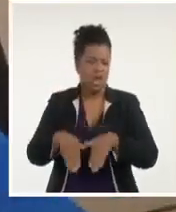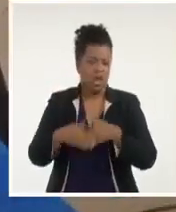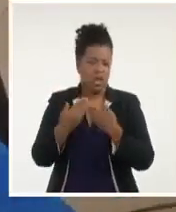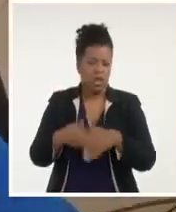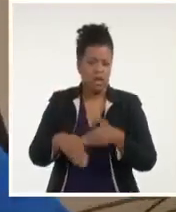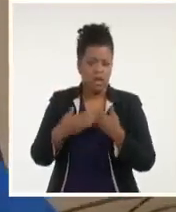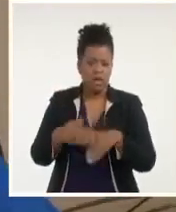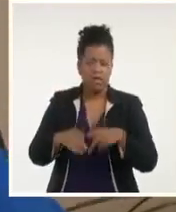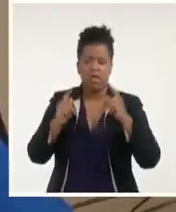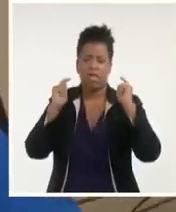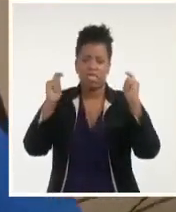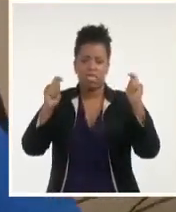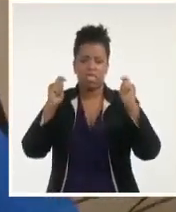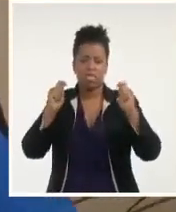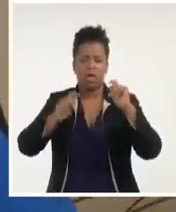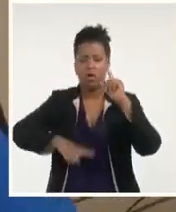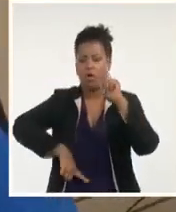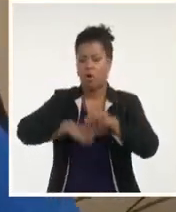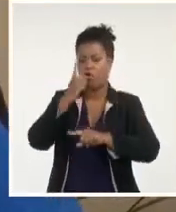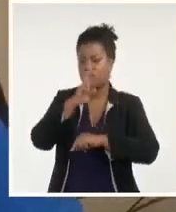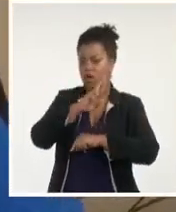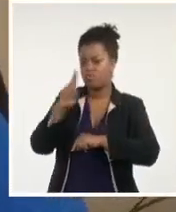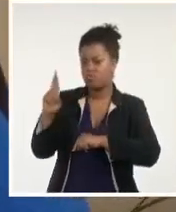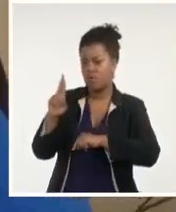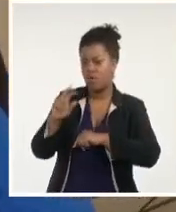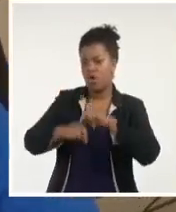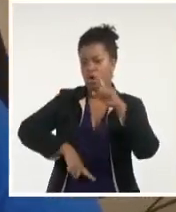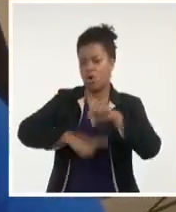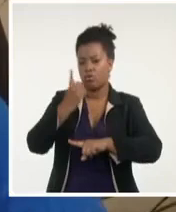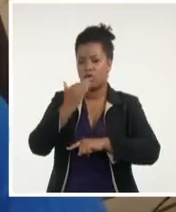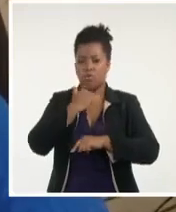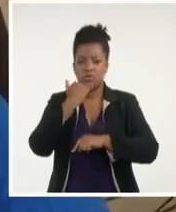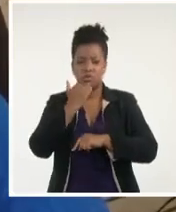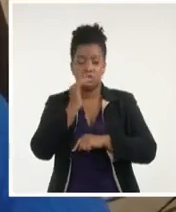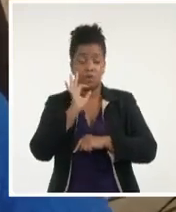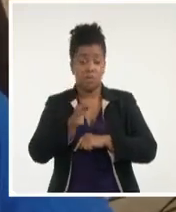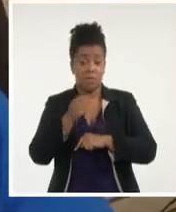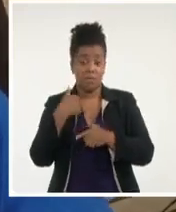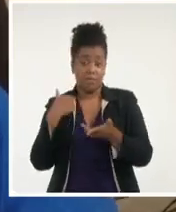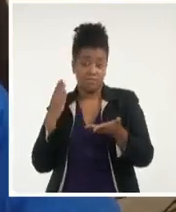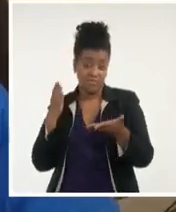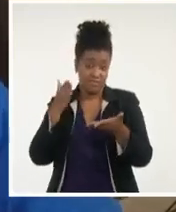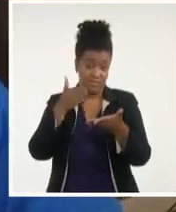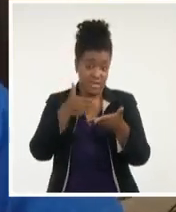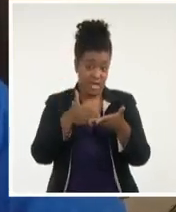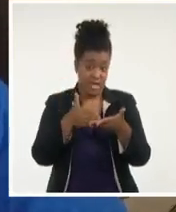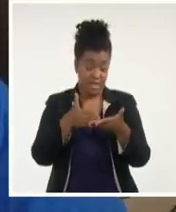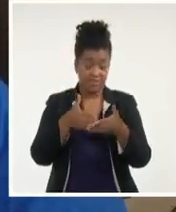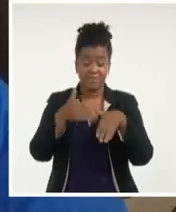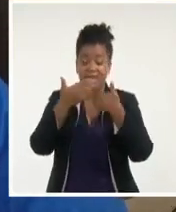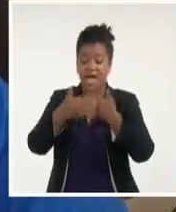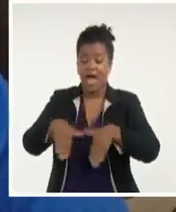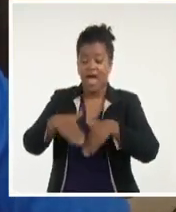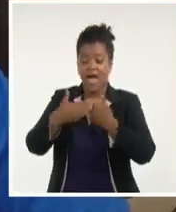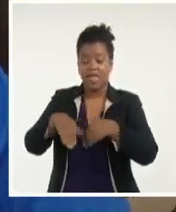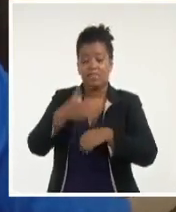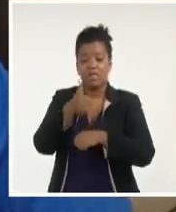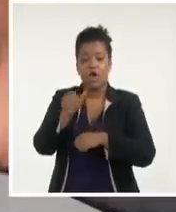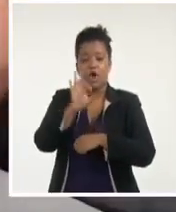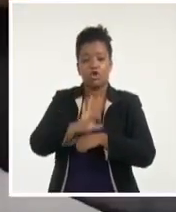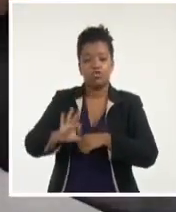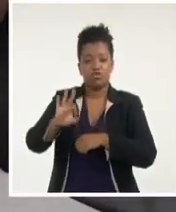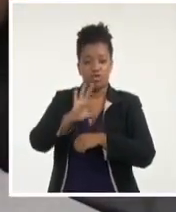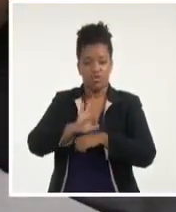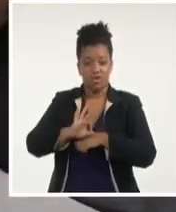hablando de la revolución, enfrentando a las autoridades. Y es así como llegamos a la calzada de 10 de octubre, ahí en Vía Blanca de 10 de